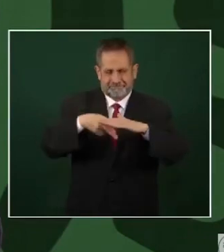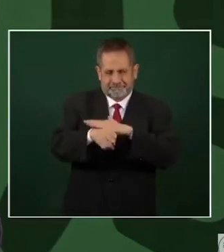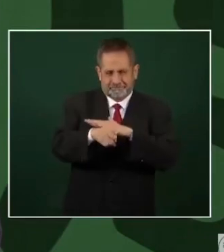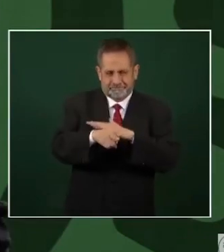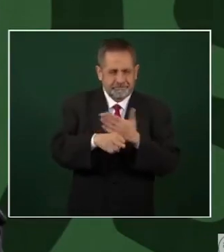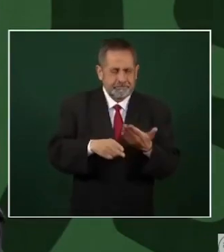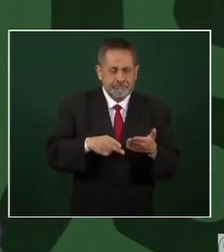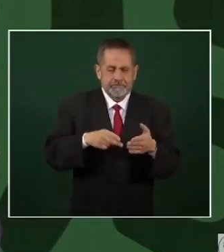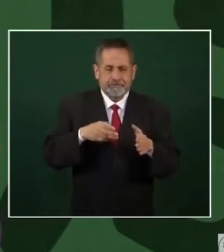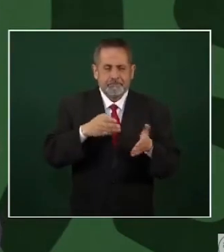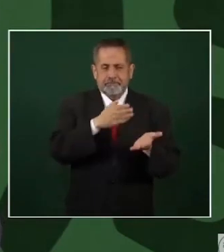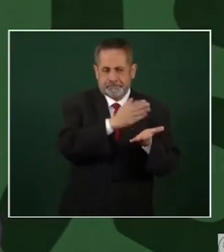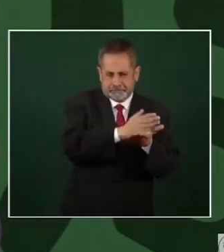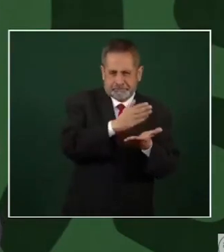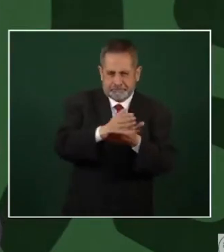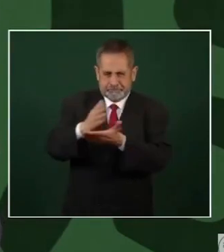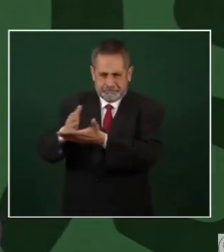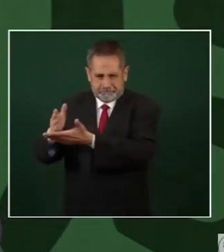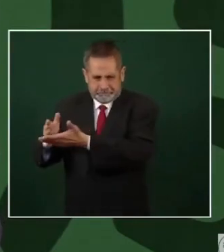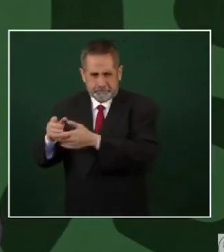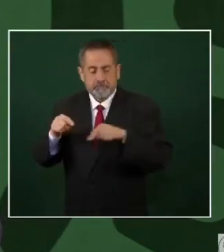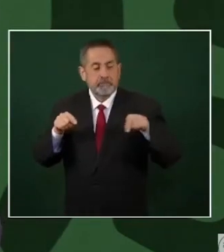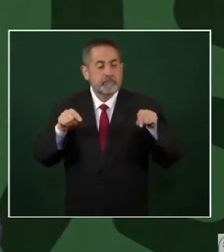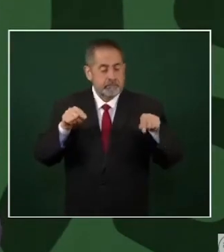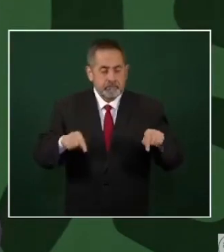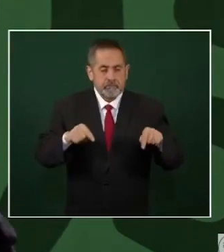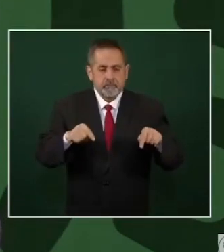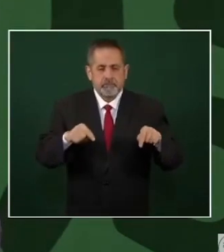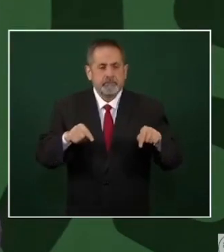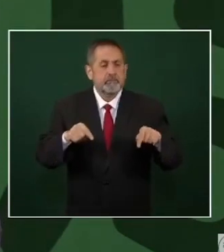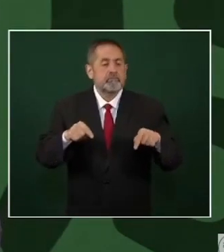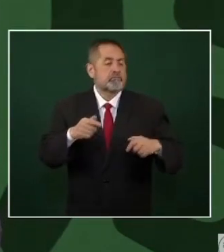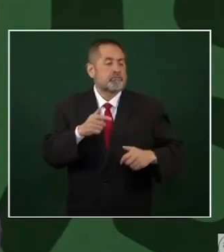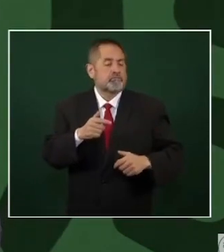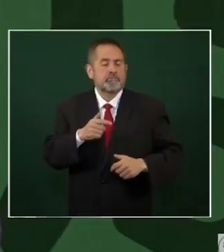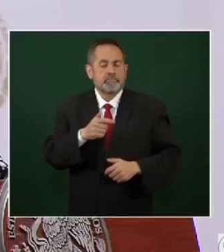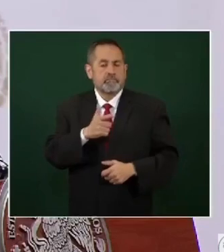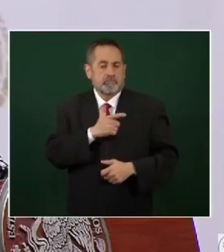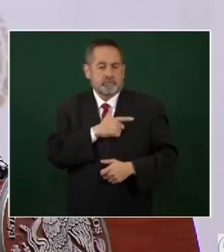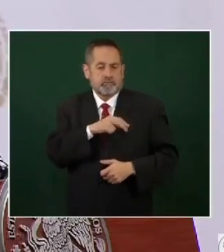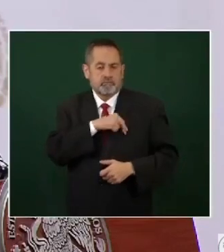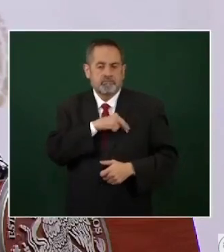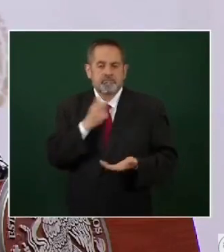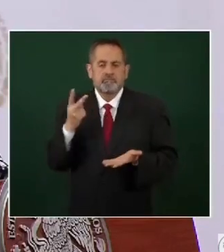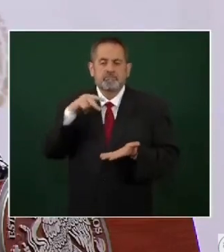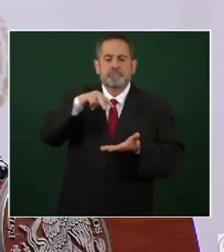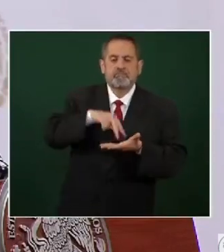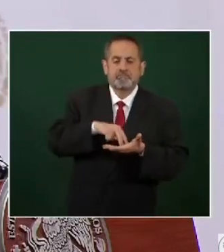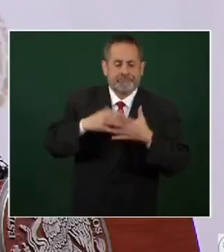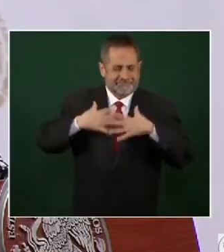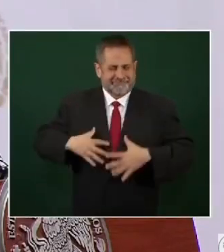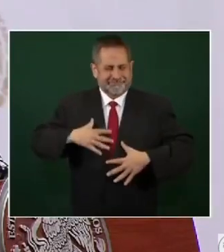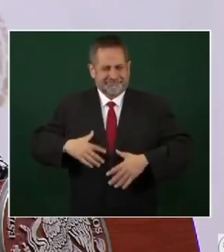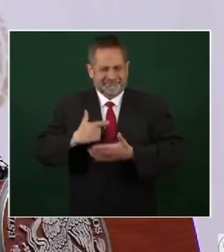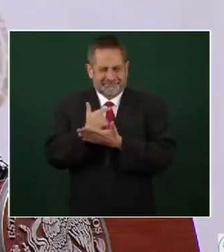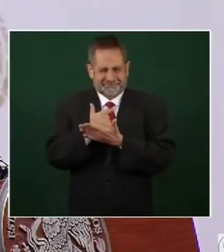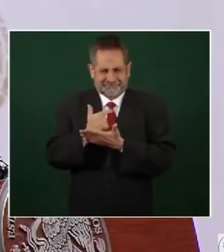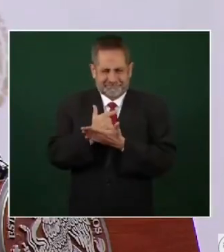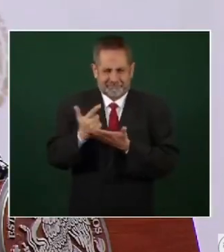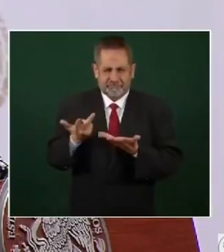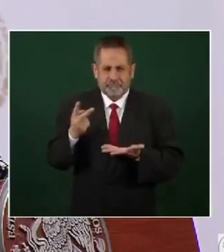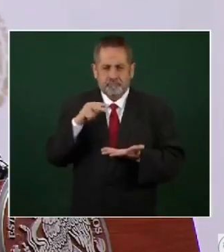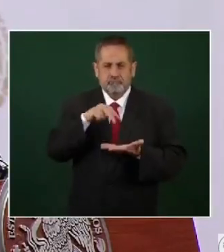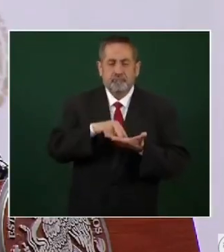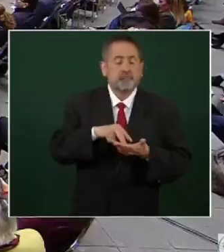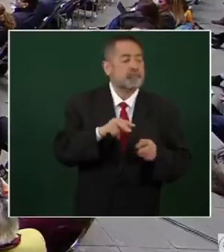metro personal de la Guardia Nacional cubriendo o apoyando a lo que ya se tiene de seguridad en cada